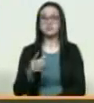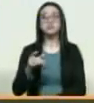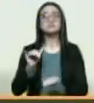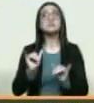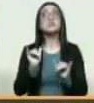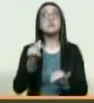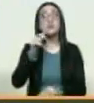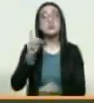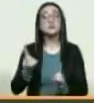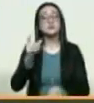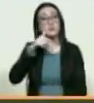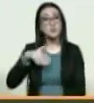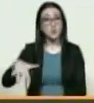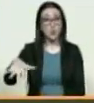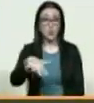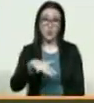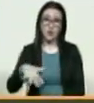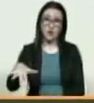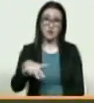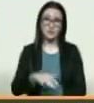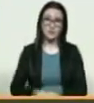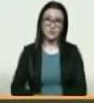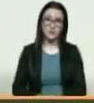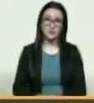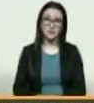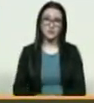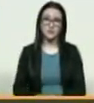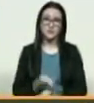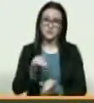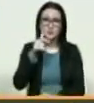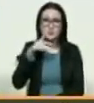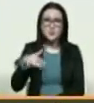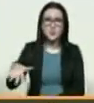Este pueblo tiene